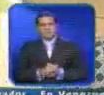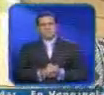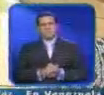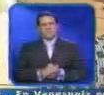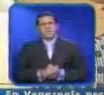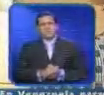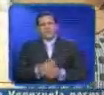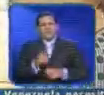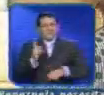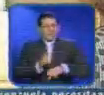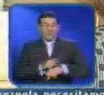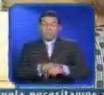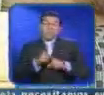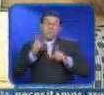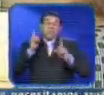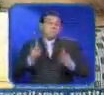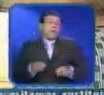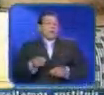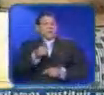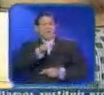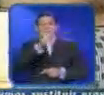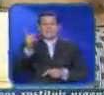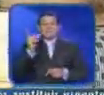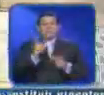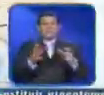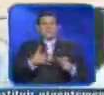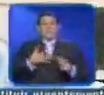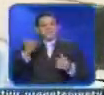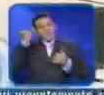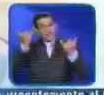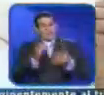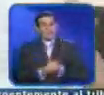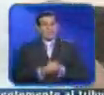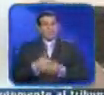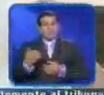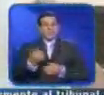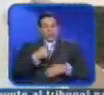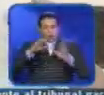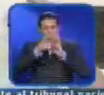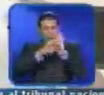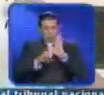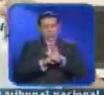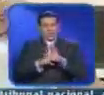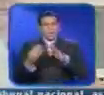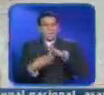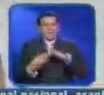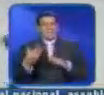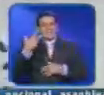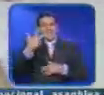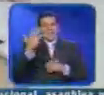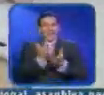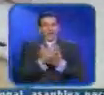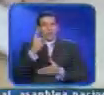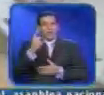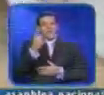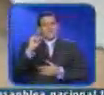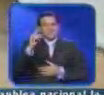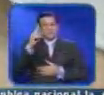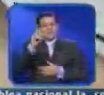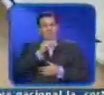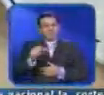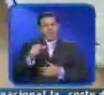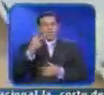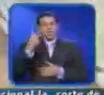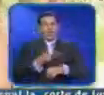Realmente el tiempo depende de la magnitud del proyecto que uno quiera hacer. Nuestro curso básico son 3 clases, una vez a la semana. Cada clase